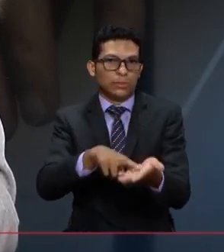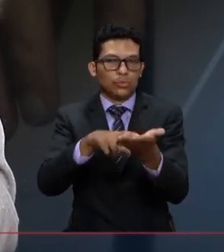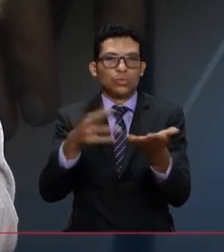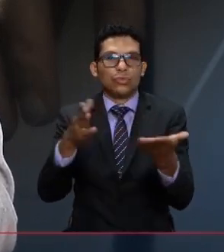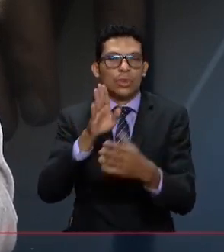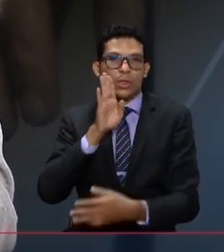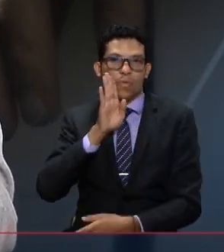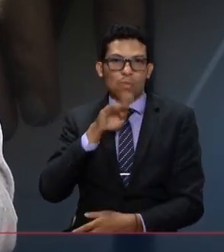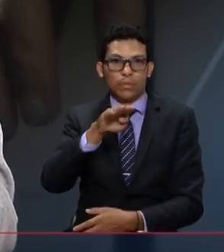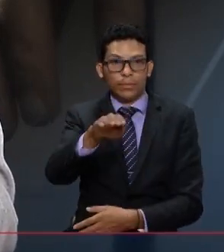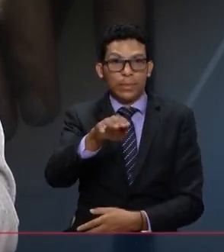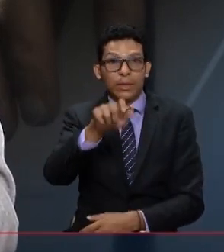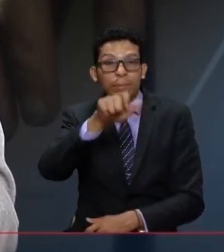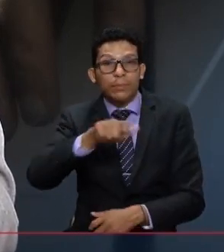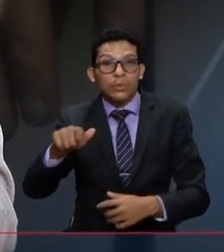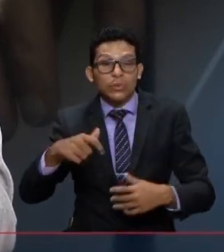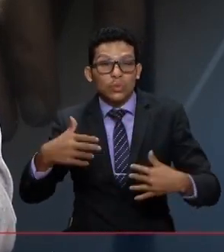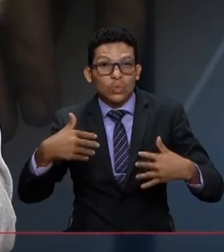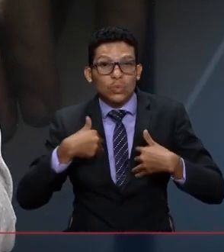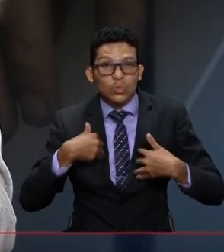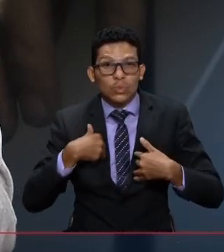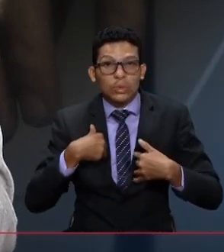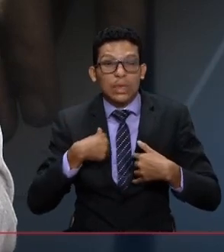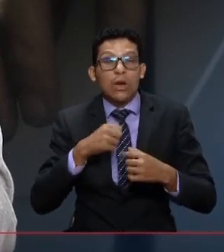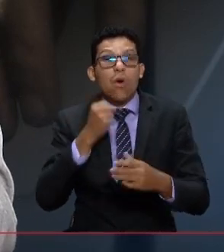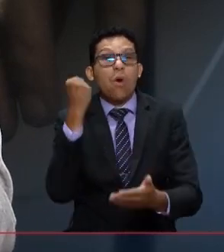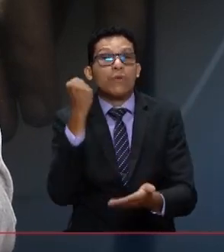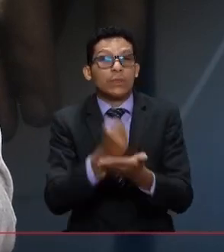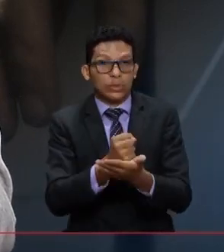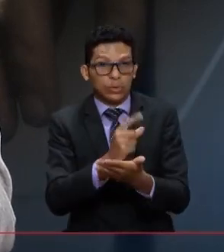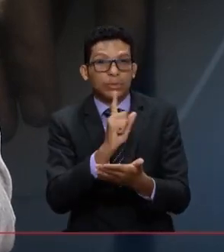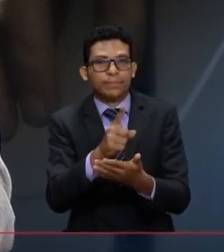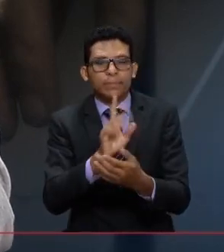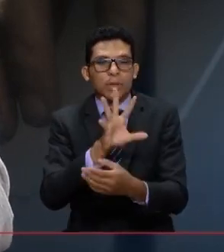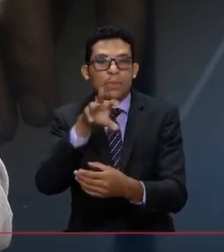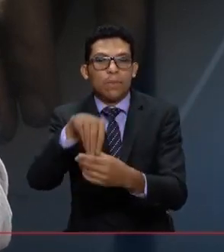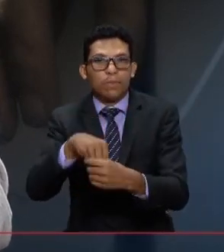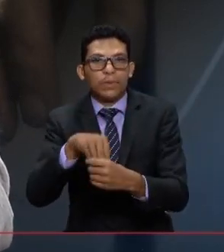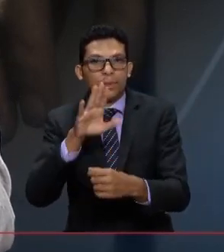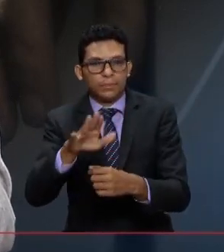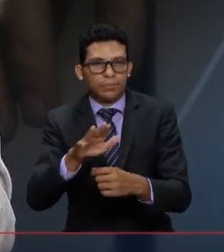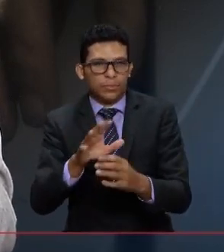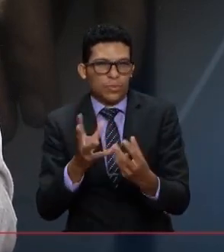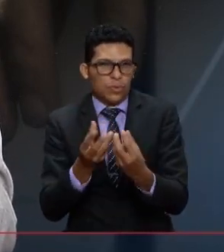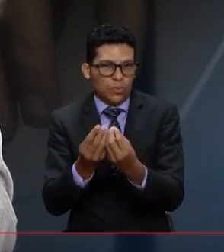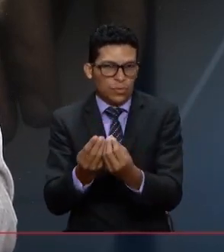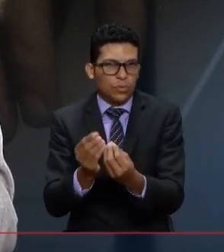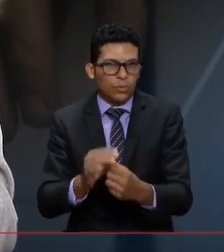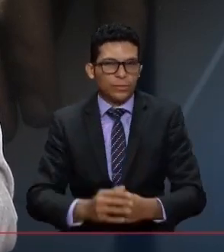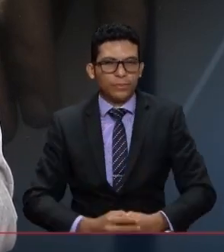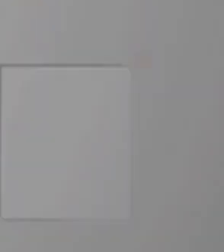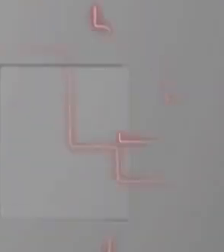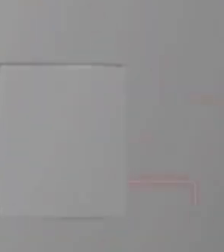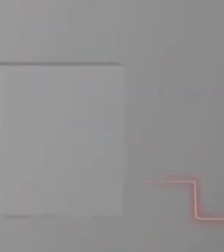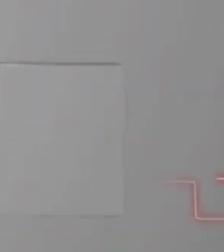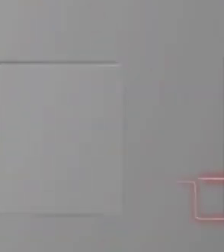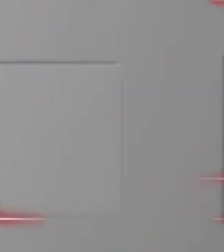Buenaventura. Las víctimas, al parecer, estaban siendo obligadas a hacer parte de una estructura criminal.